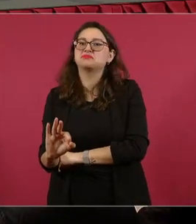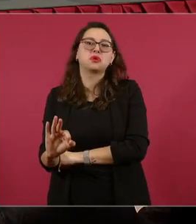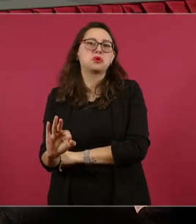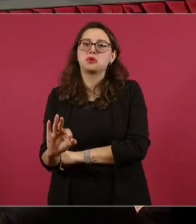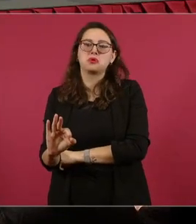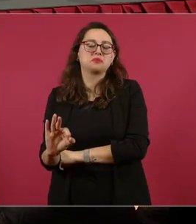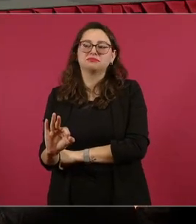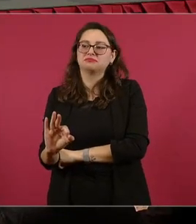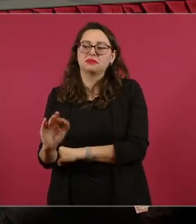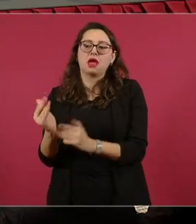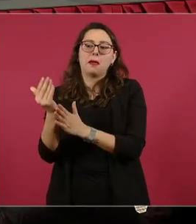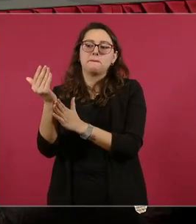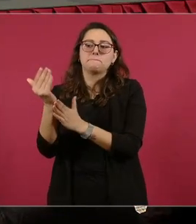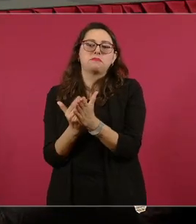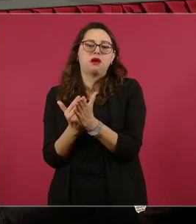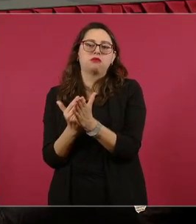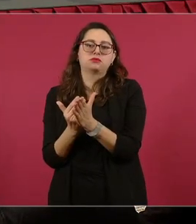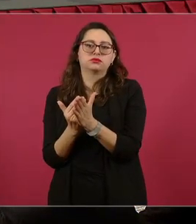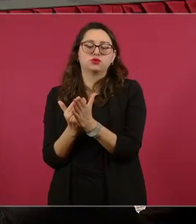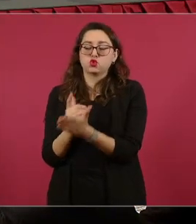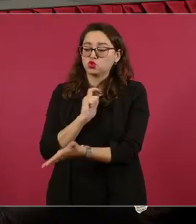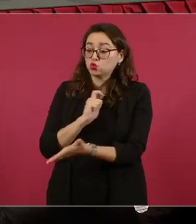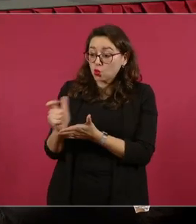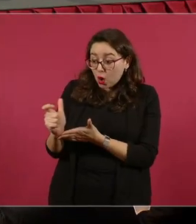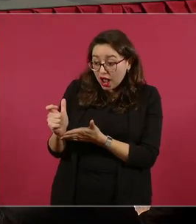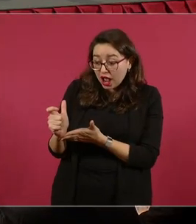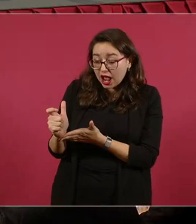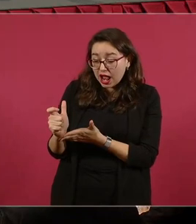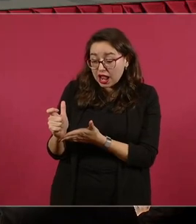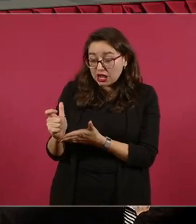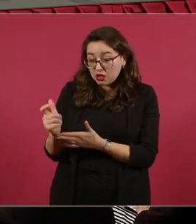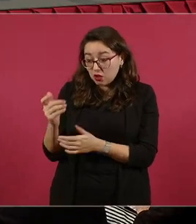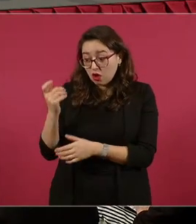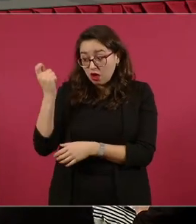término del gobierno, digo,